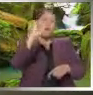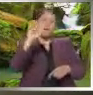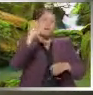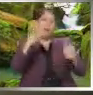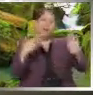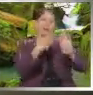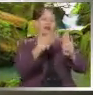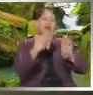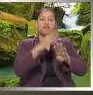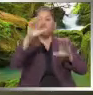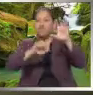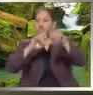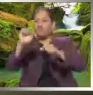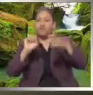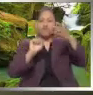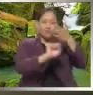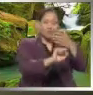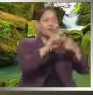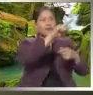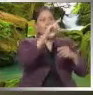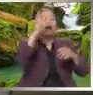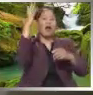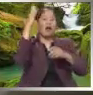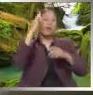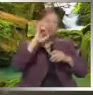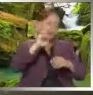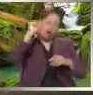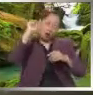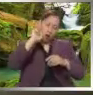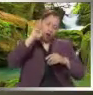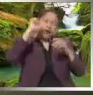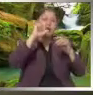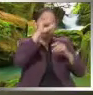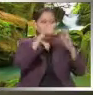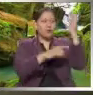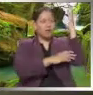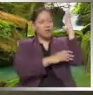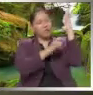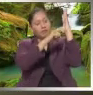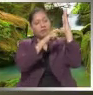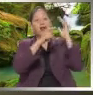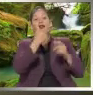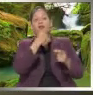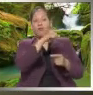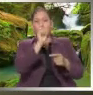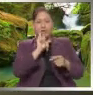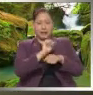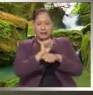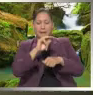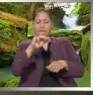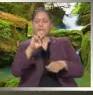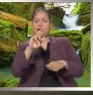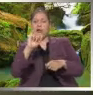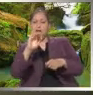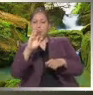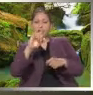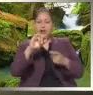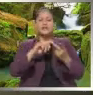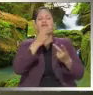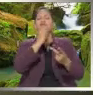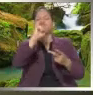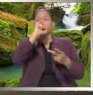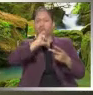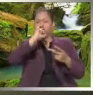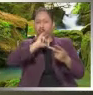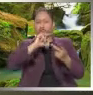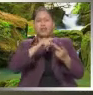los apresaron y los colgaron a todos en ese árbol. Y en pantalla vemos a María Félix y a Jorge Negrete, y usted se preguntará, ¿y qué tienen que ver estos dos